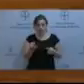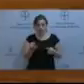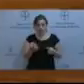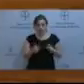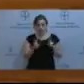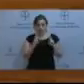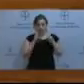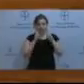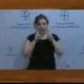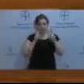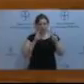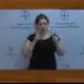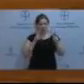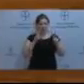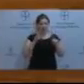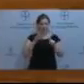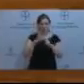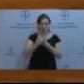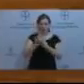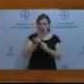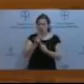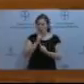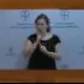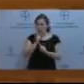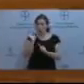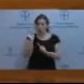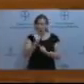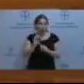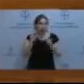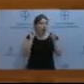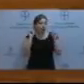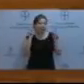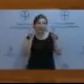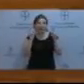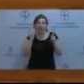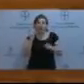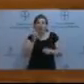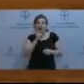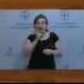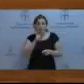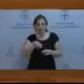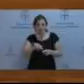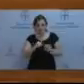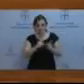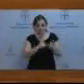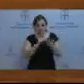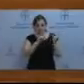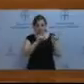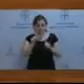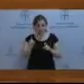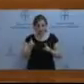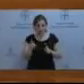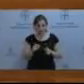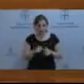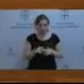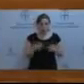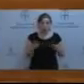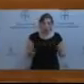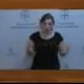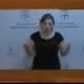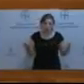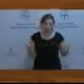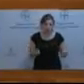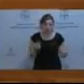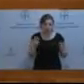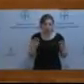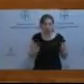están las cosas o cuál es el estado de los profesores que van a impartir esas materias educativas. Entonces, hombre, aquí sí que coincidiremos que